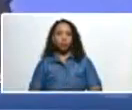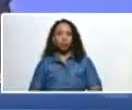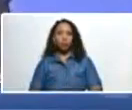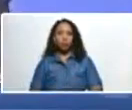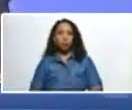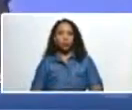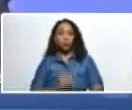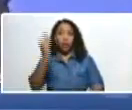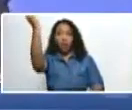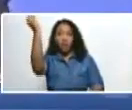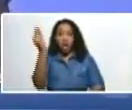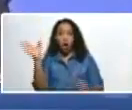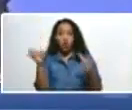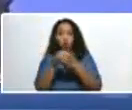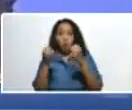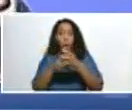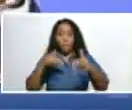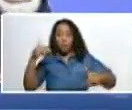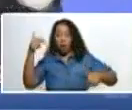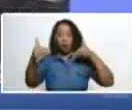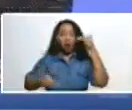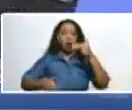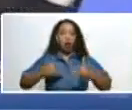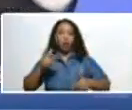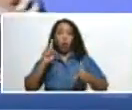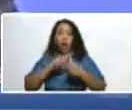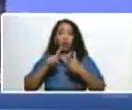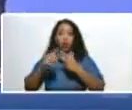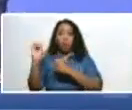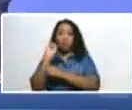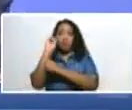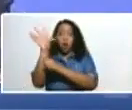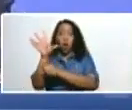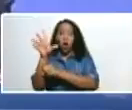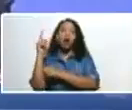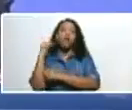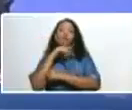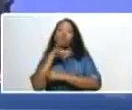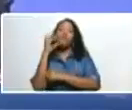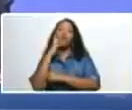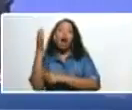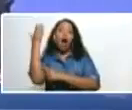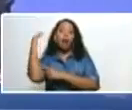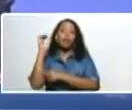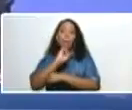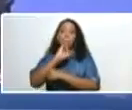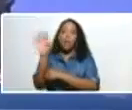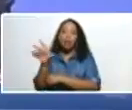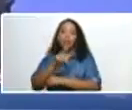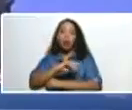que venían de las bandas criminales colombianas, entonces enviadas por el gobierno de Iván Duque, y la criminalidad,